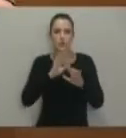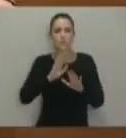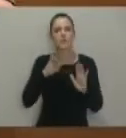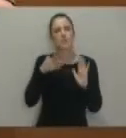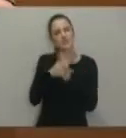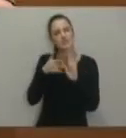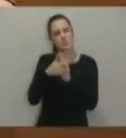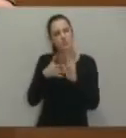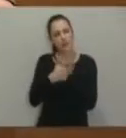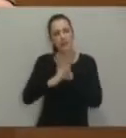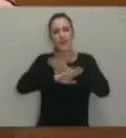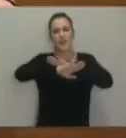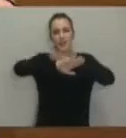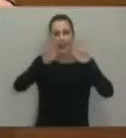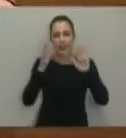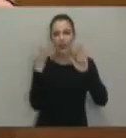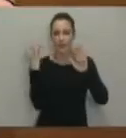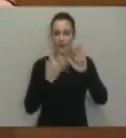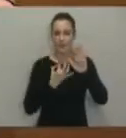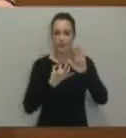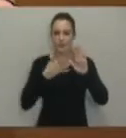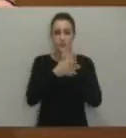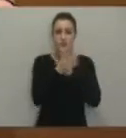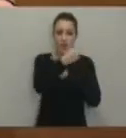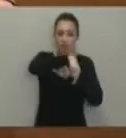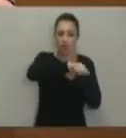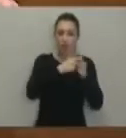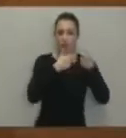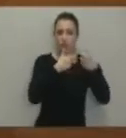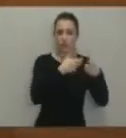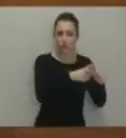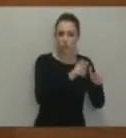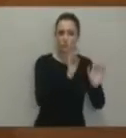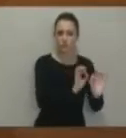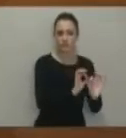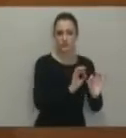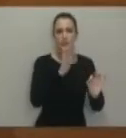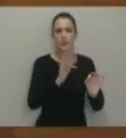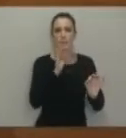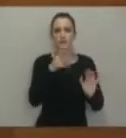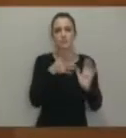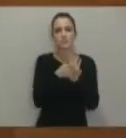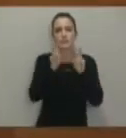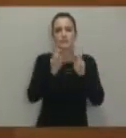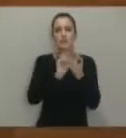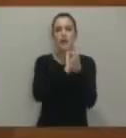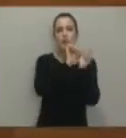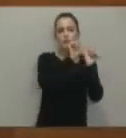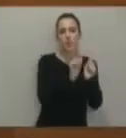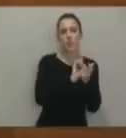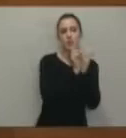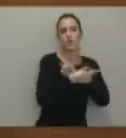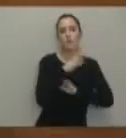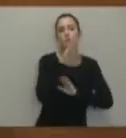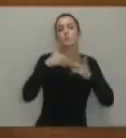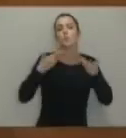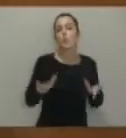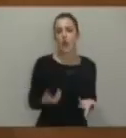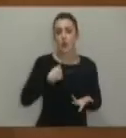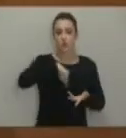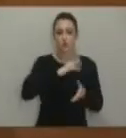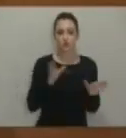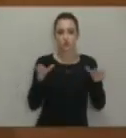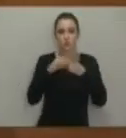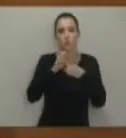explicárselo a ellos y asumir las responsabilidades que procedan por ese cambio de modelo. Nosotros, UPyD, sí